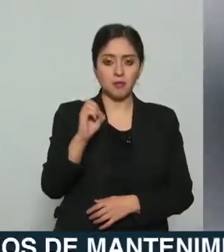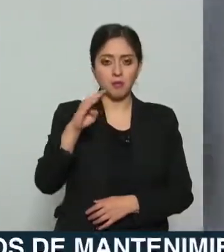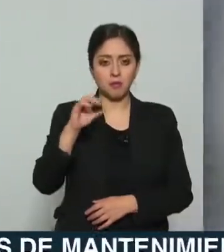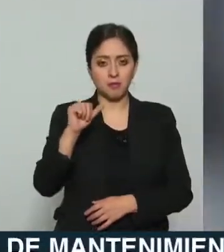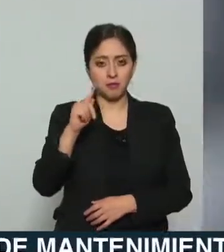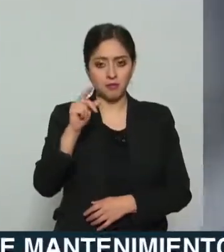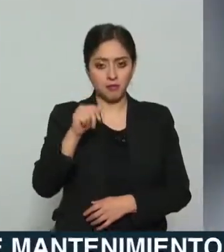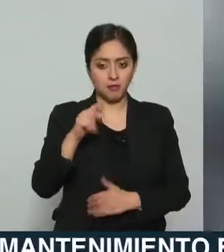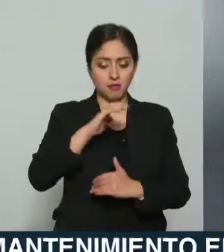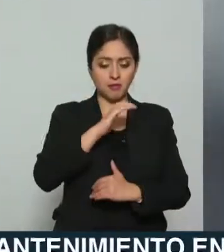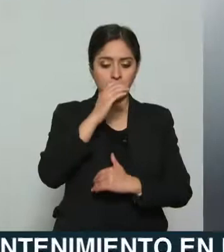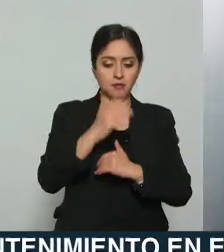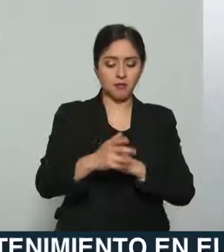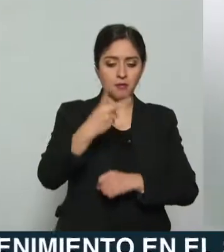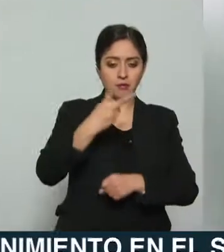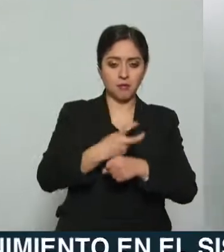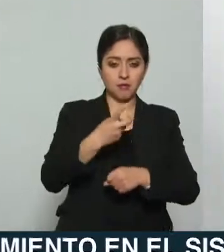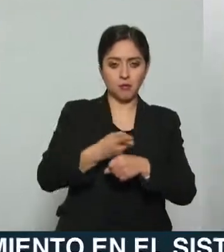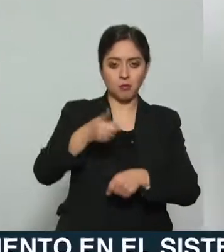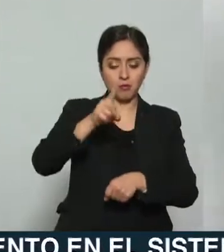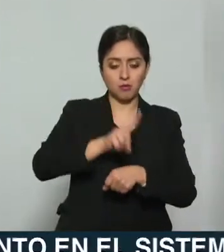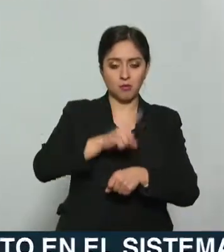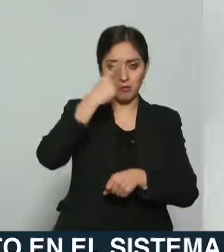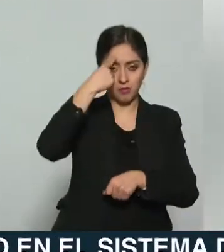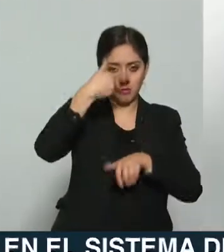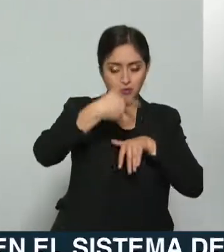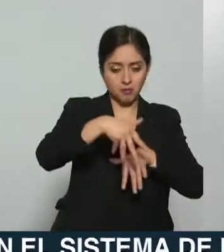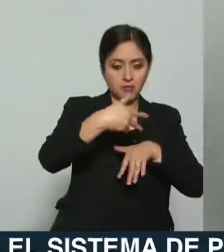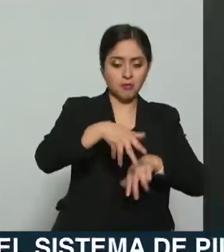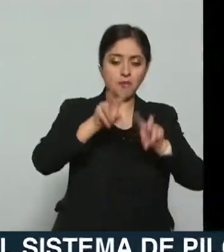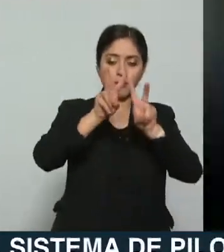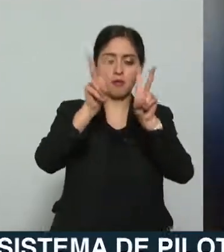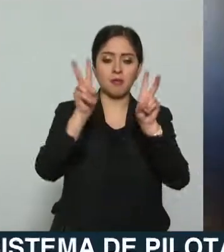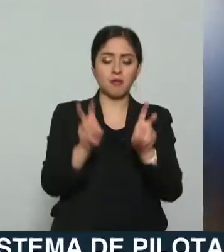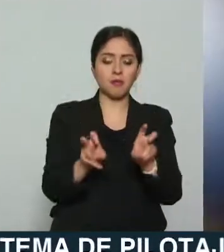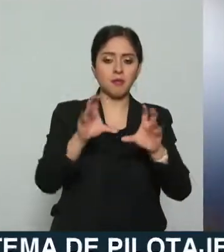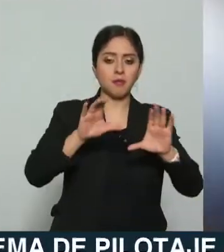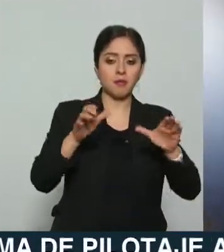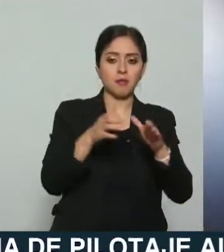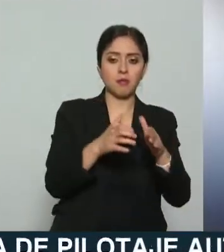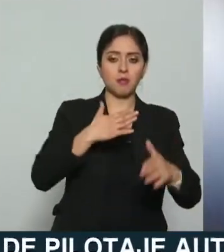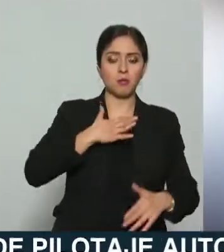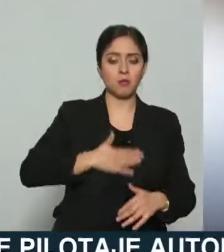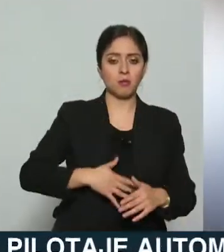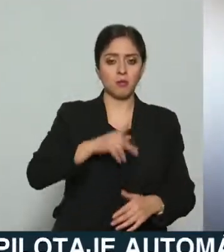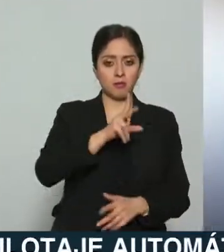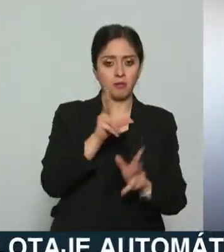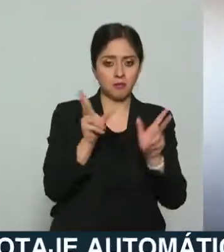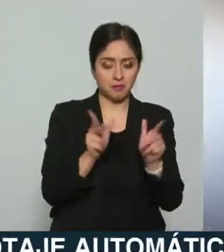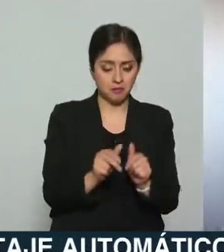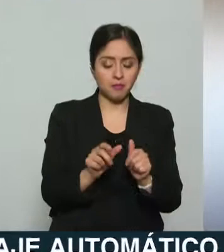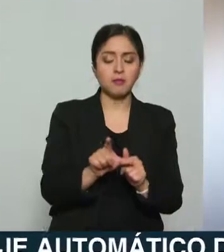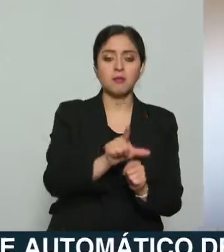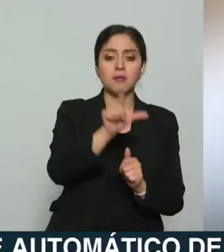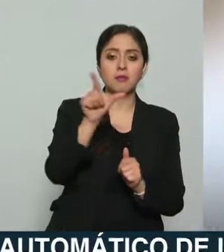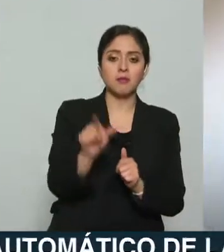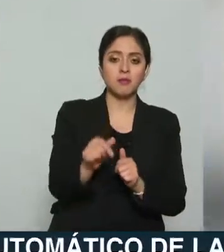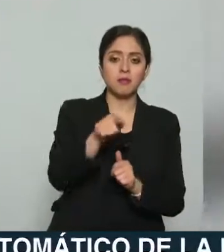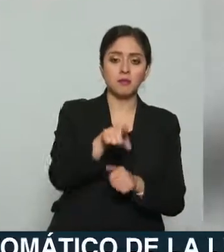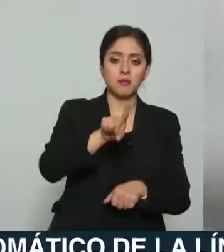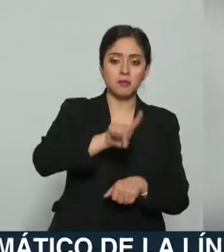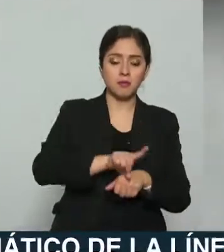día de esta caminata por la verdad, la justicia y la paz. A lo largo de este día se tiene programado que